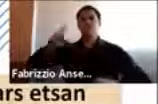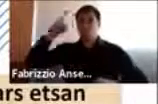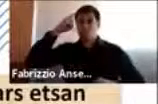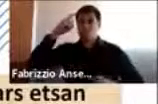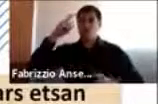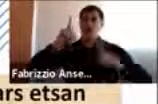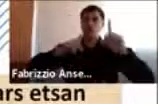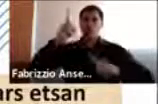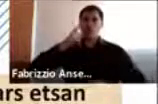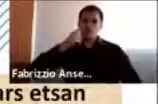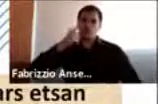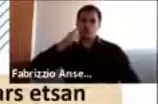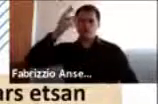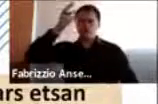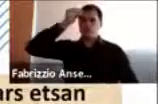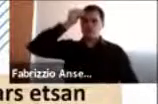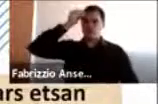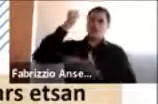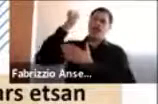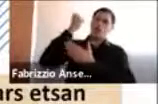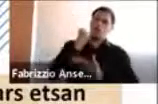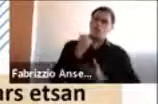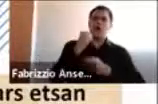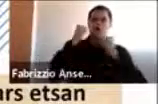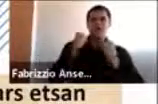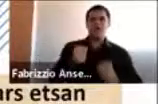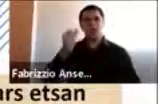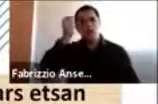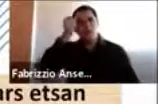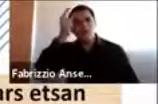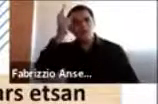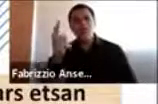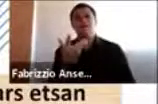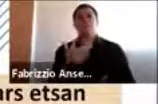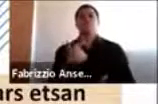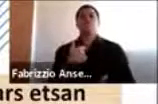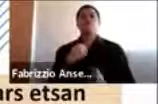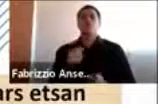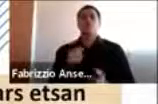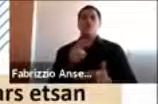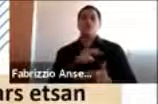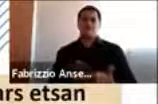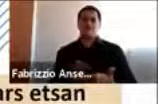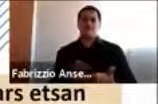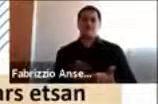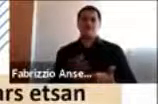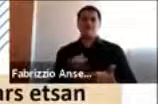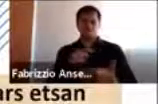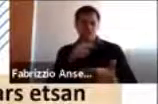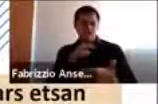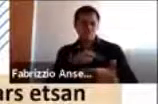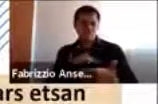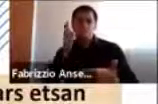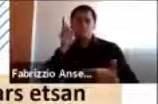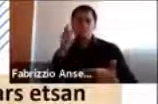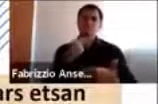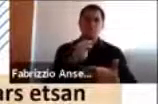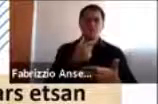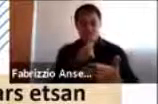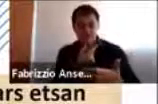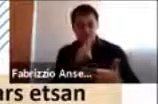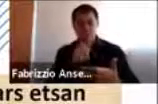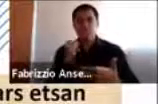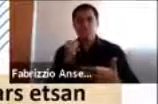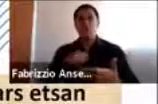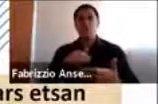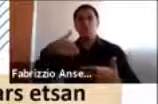facilitar entonces comprender lo que estamos leyendo en ese sentido entonces regresando a la primera diapositiva ¿verdad? pues lo que sucedió aquí